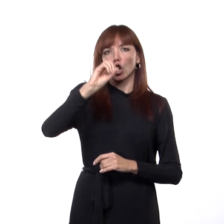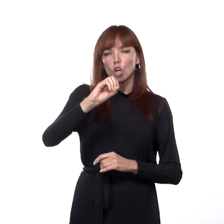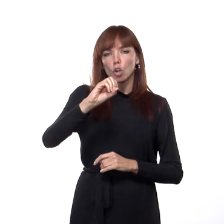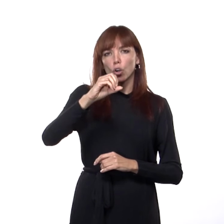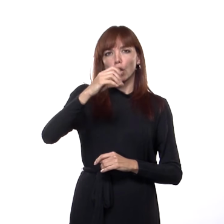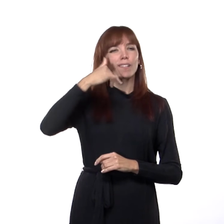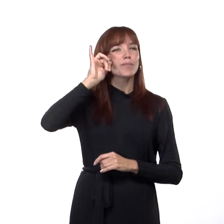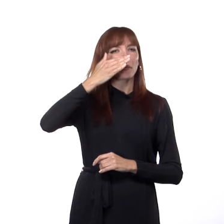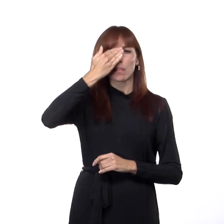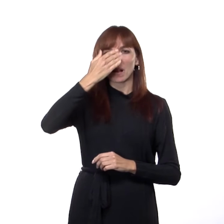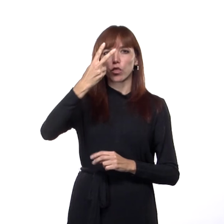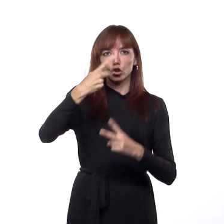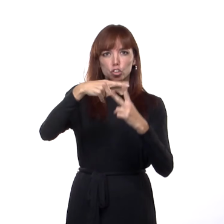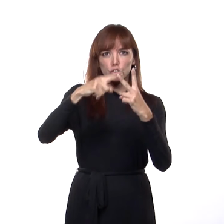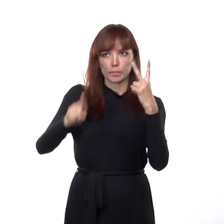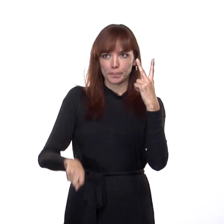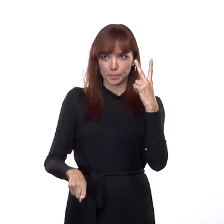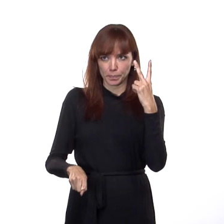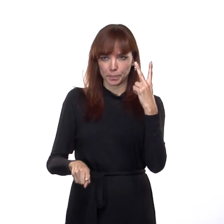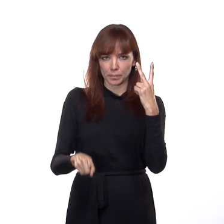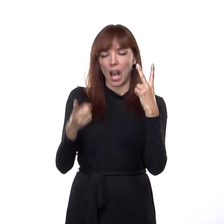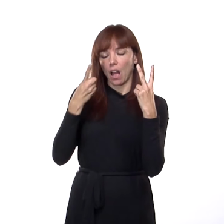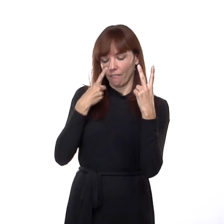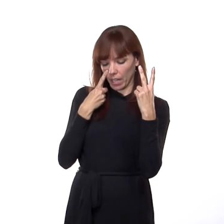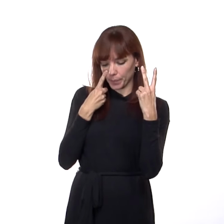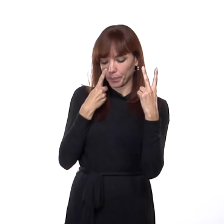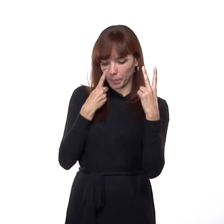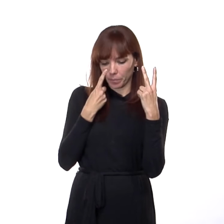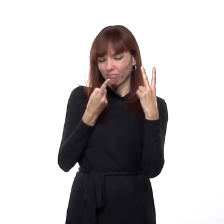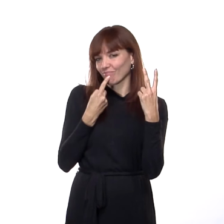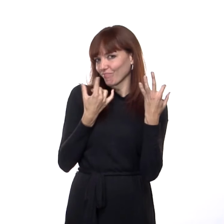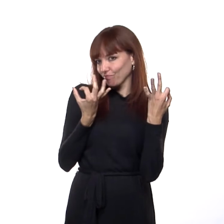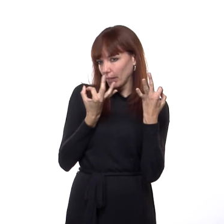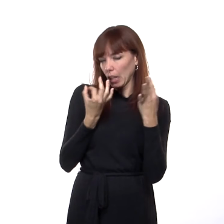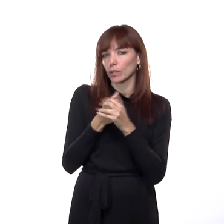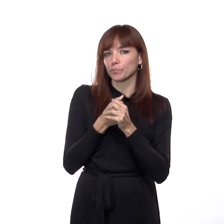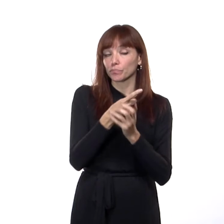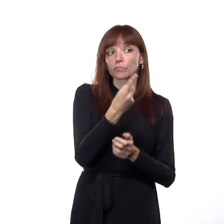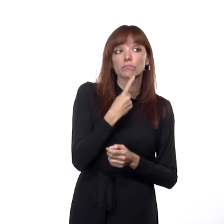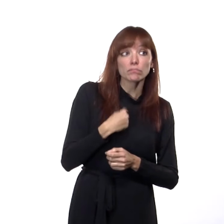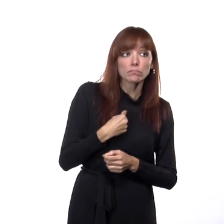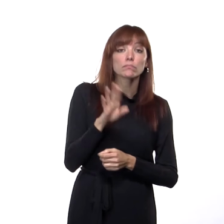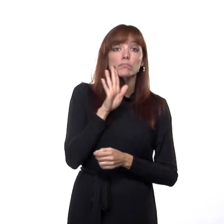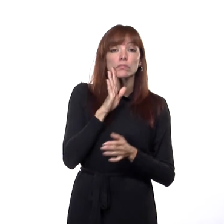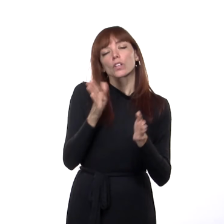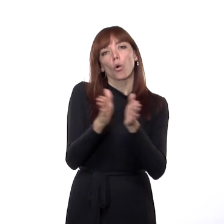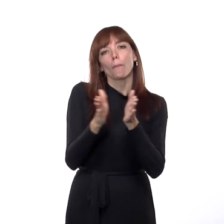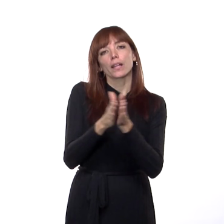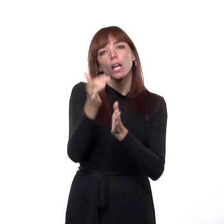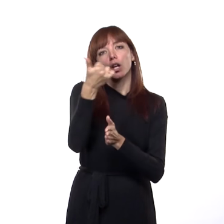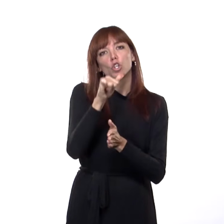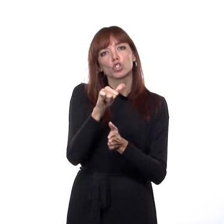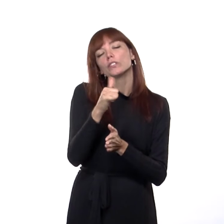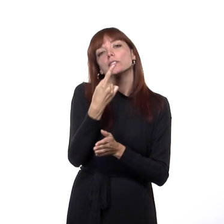riesgos a ver qué más decir después de lo que nos han comentado nuestros compañeros de panel